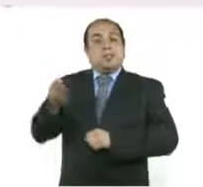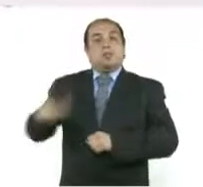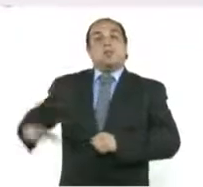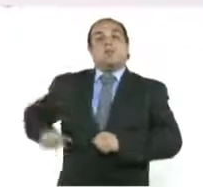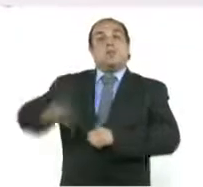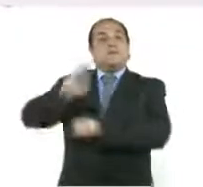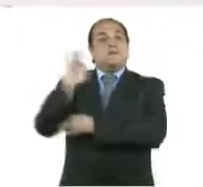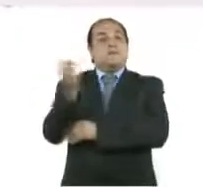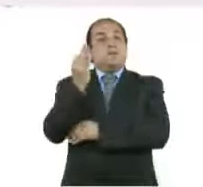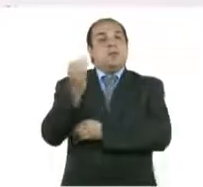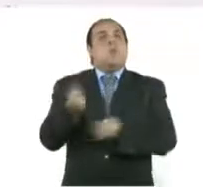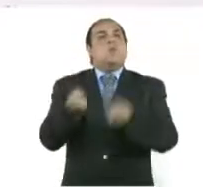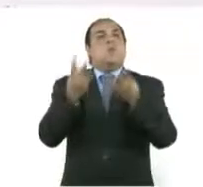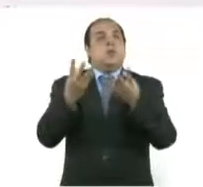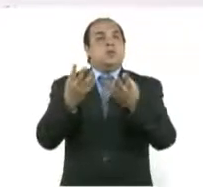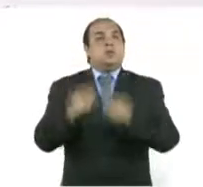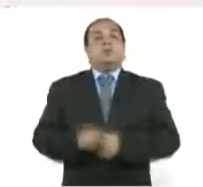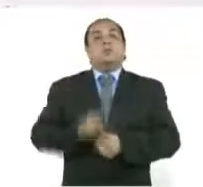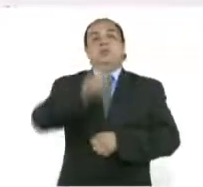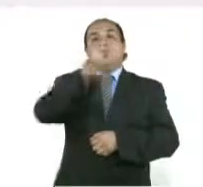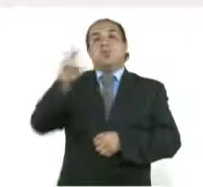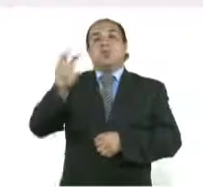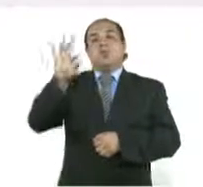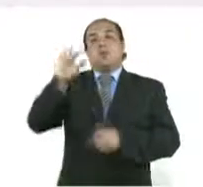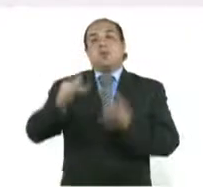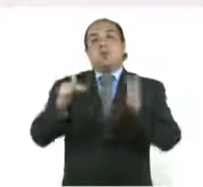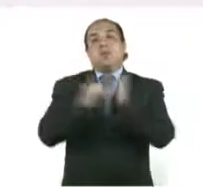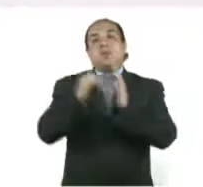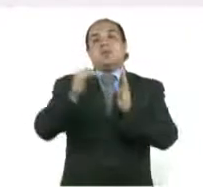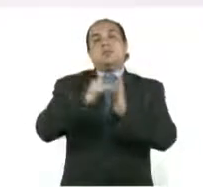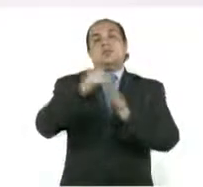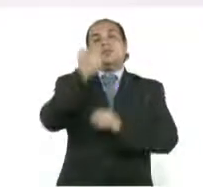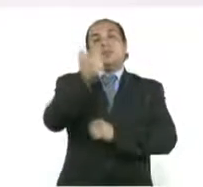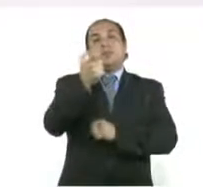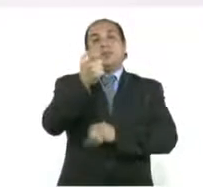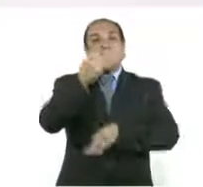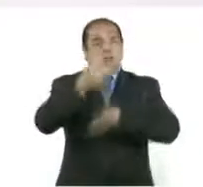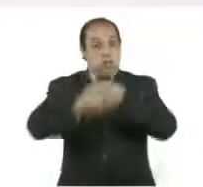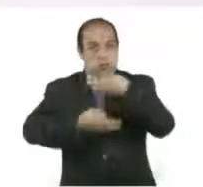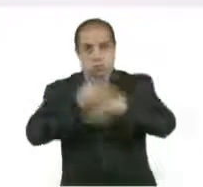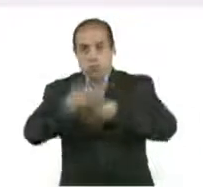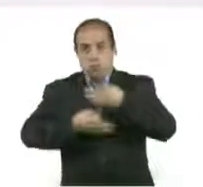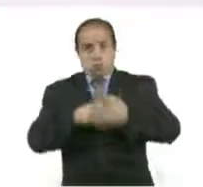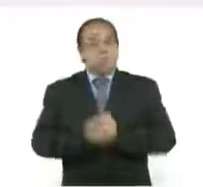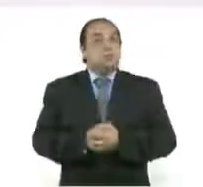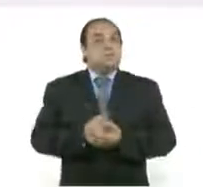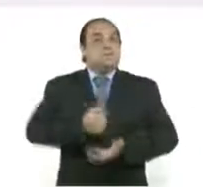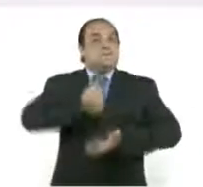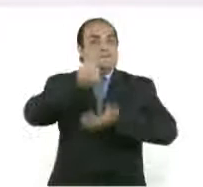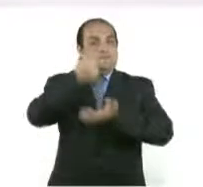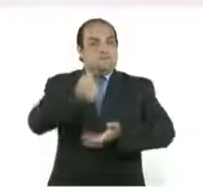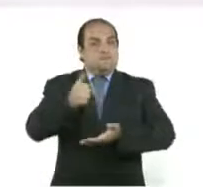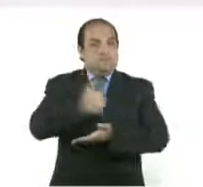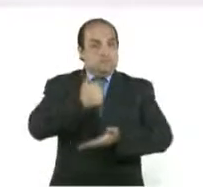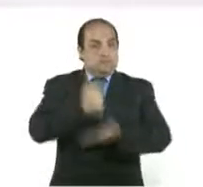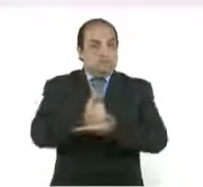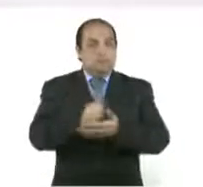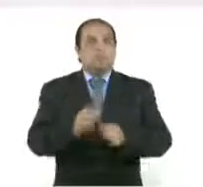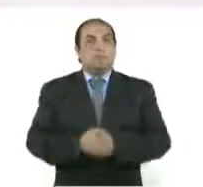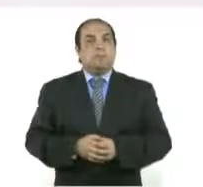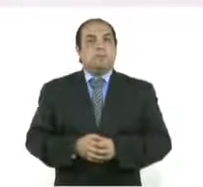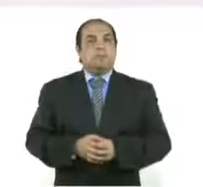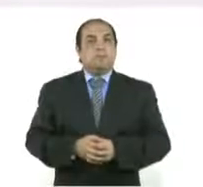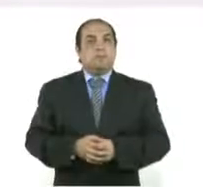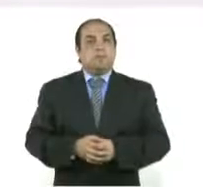federal, es de 240,000 millones de pesos para todo. Todo el presupuesto presupuesto de la ciudad es como si